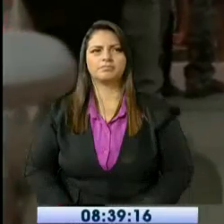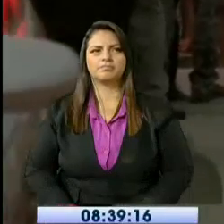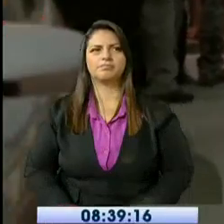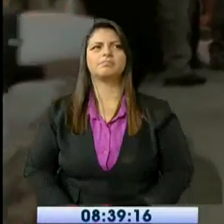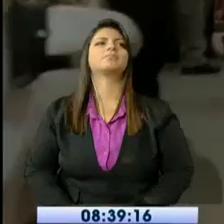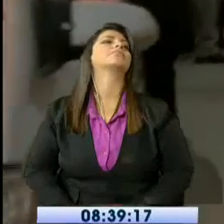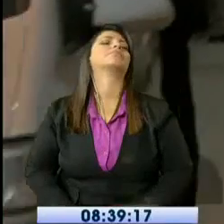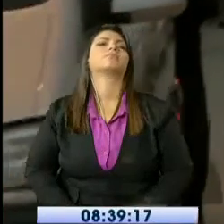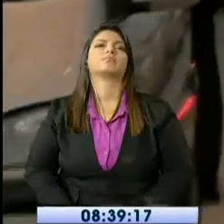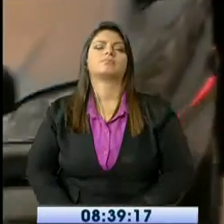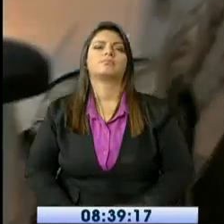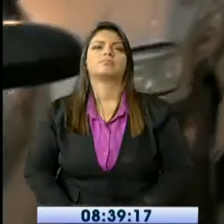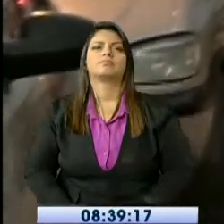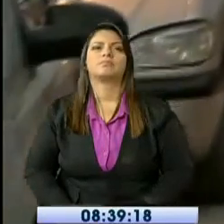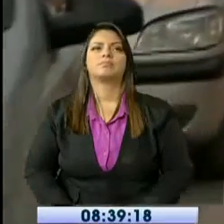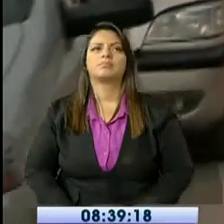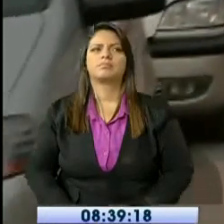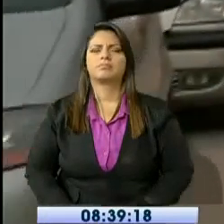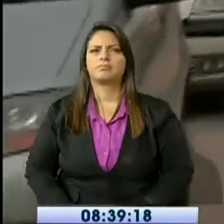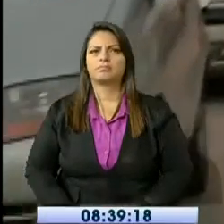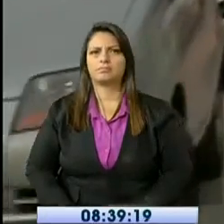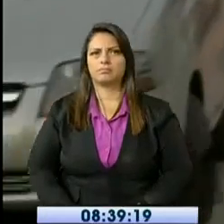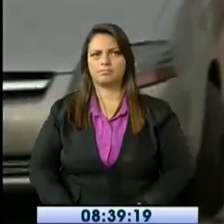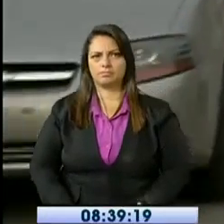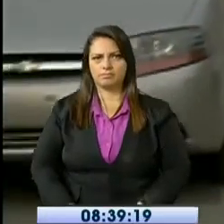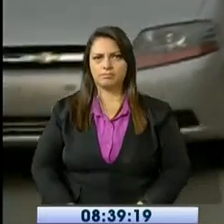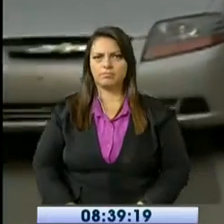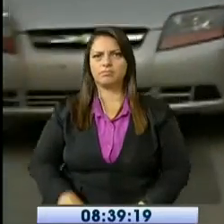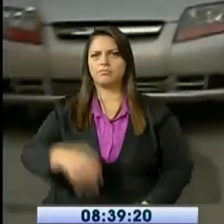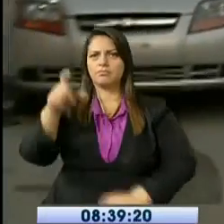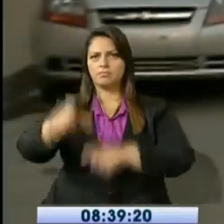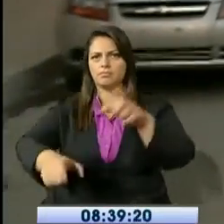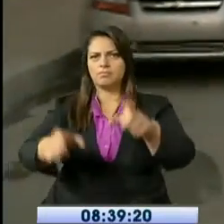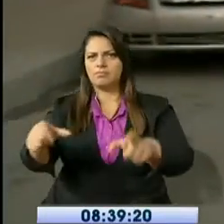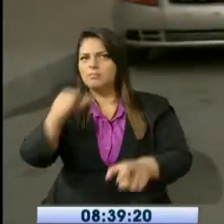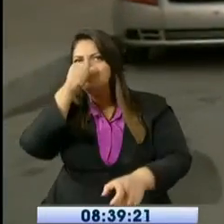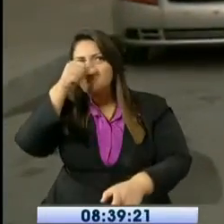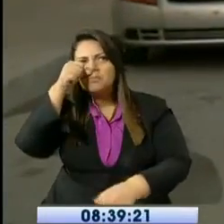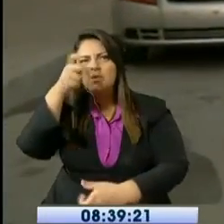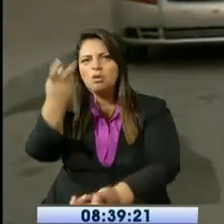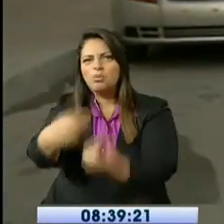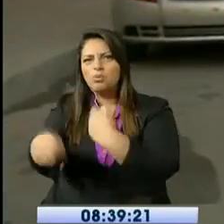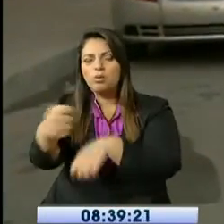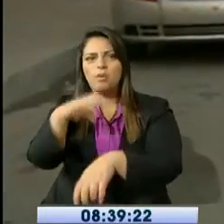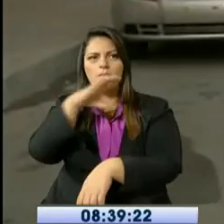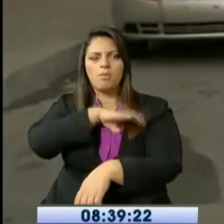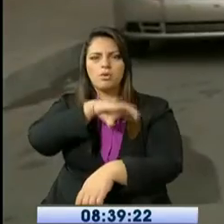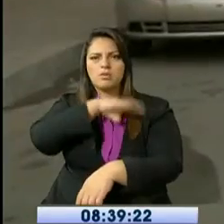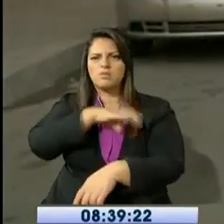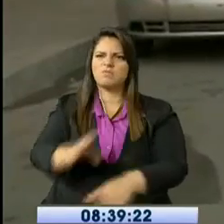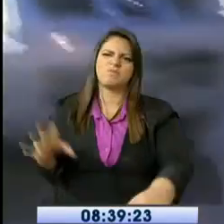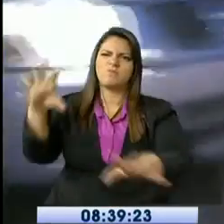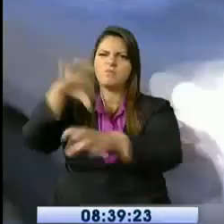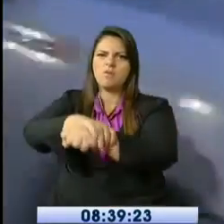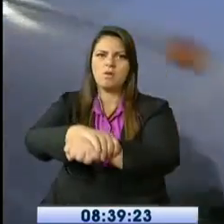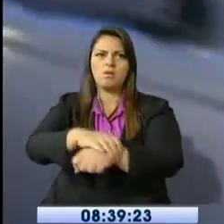Al ver que los uniformados se llevaban a los supuestos traficantes, la población tuvo reacción